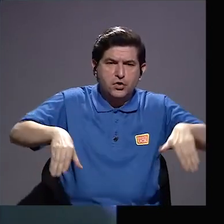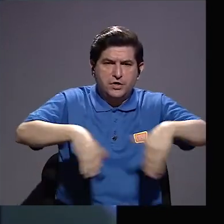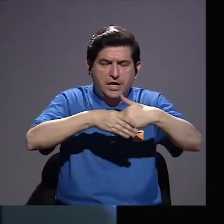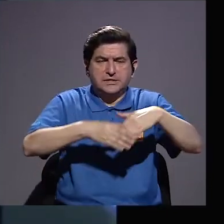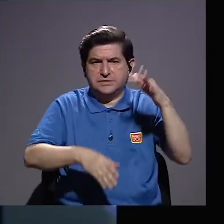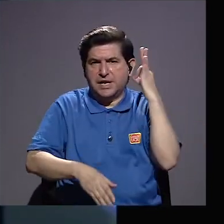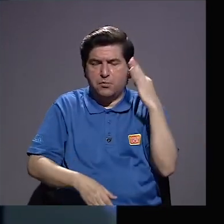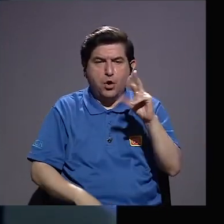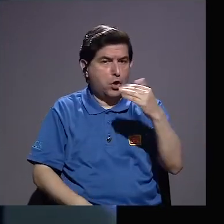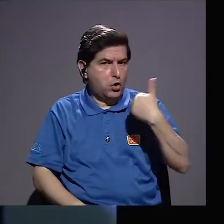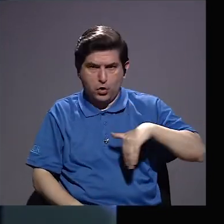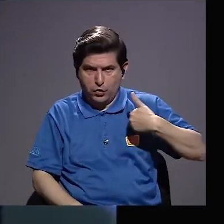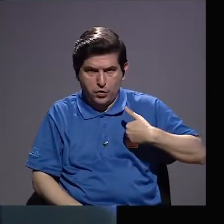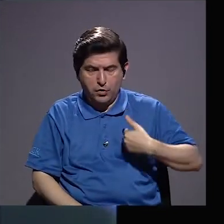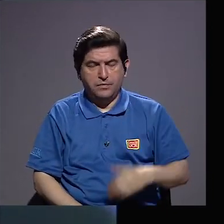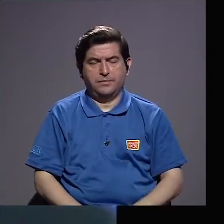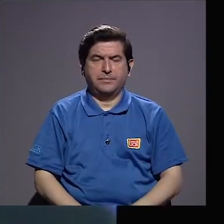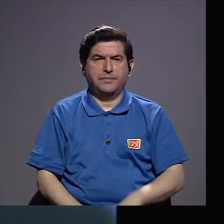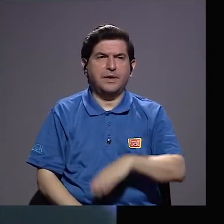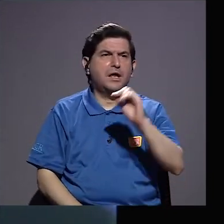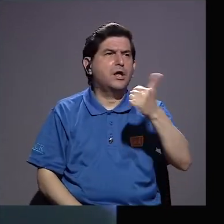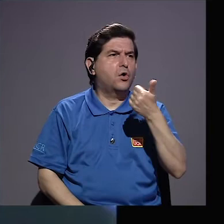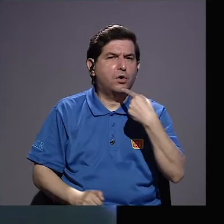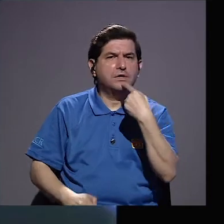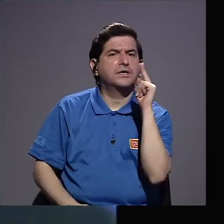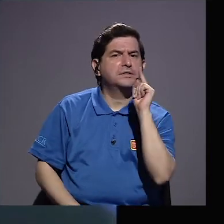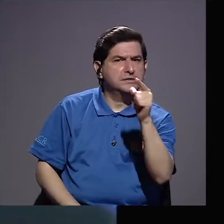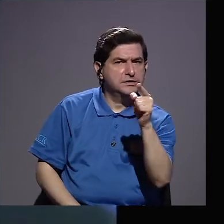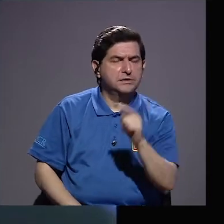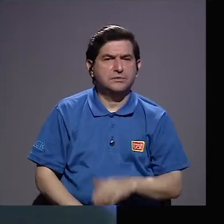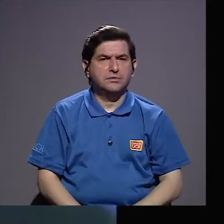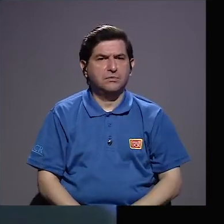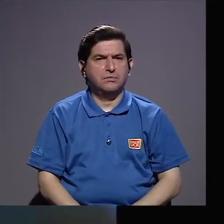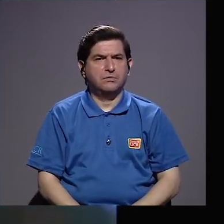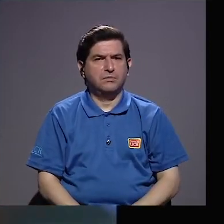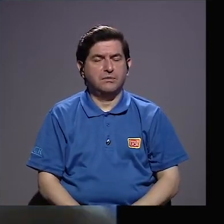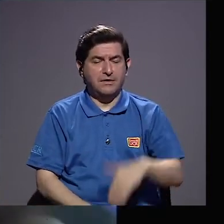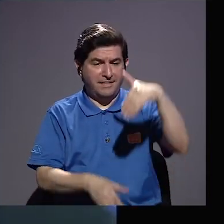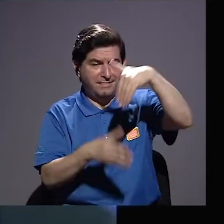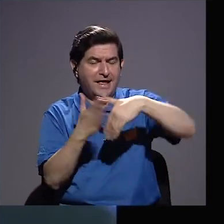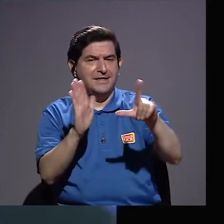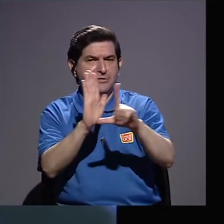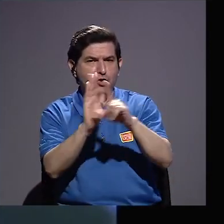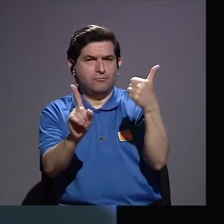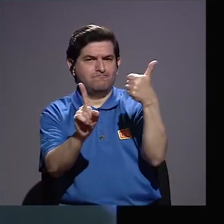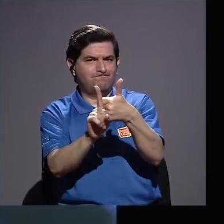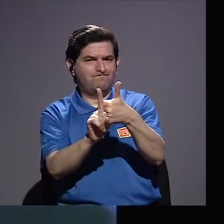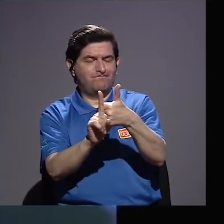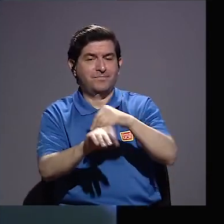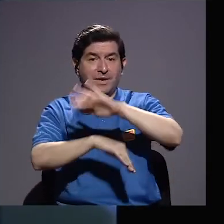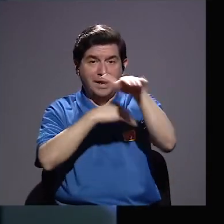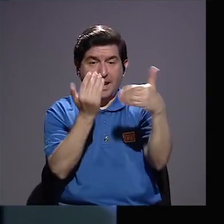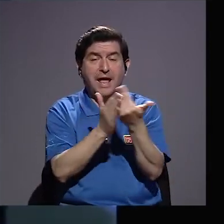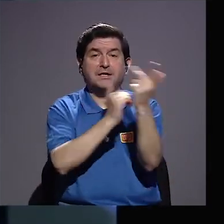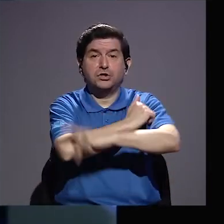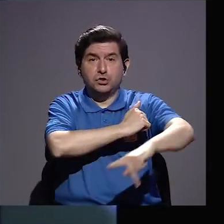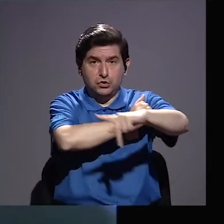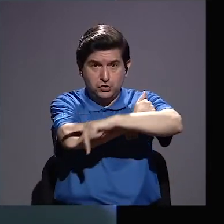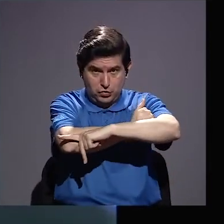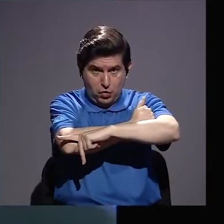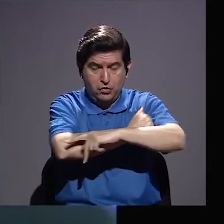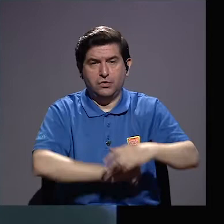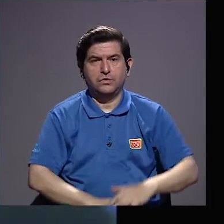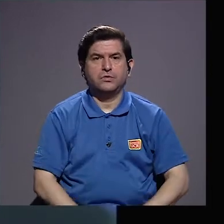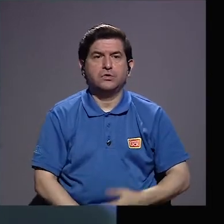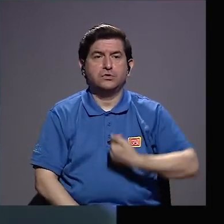hombre, y las otras cosas que usted mencionó, y eso estaba en la ley en sí. Eso en casi todos los